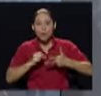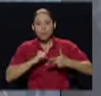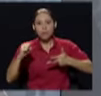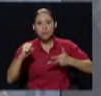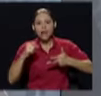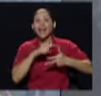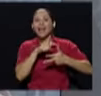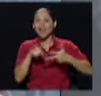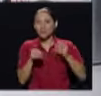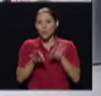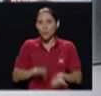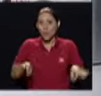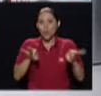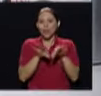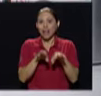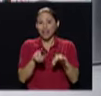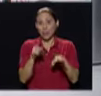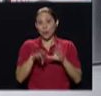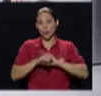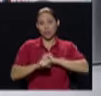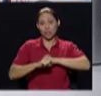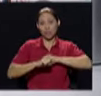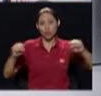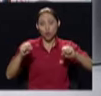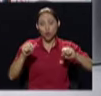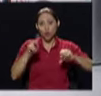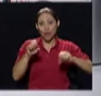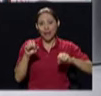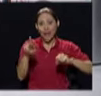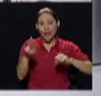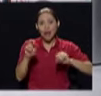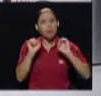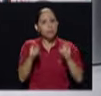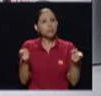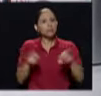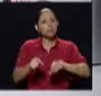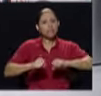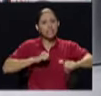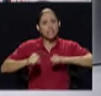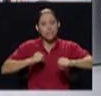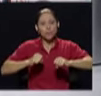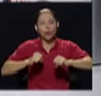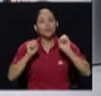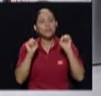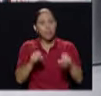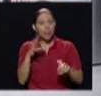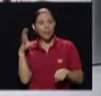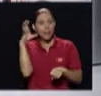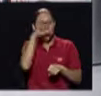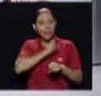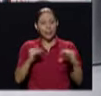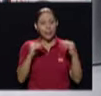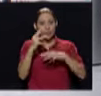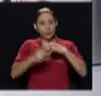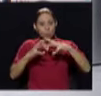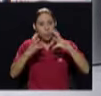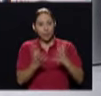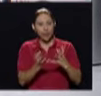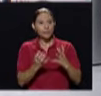importante porque es otra forma de inducir sismicidad. Una explosión nuclear genera un sismo tal que es registrado a nivel mundial, inclusive.